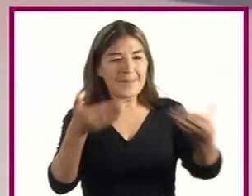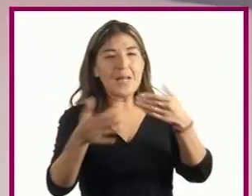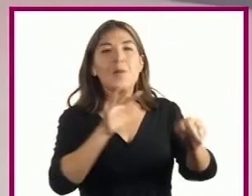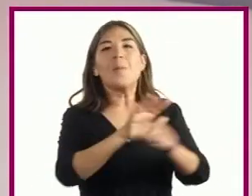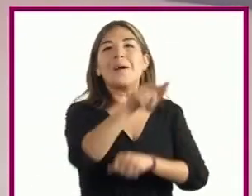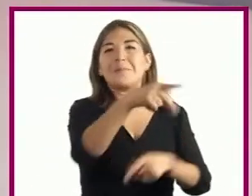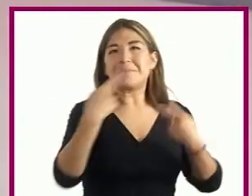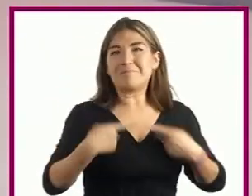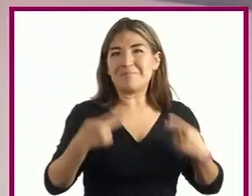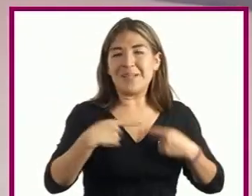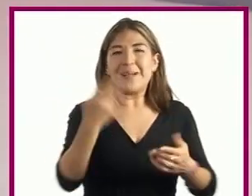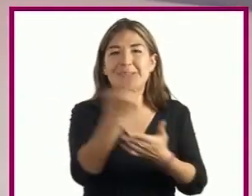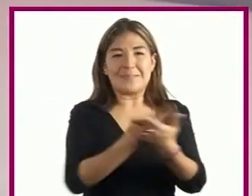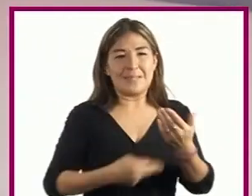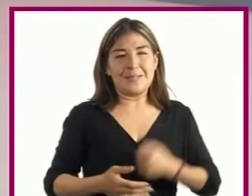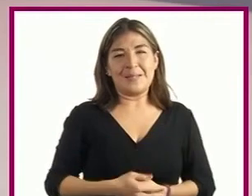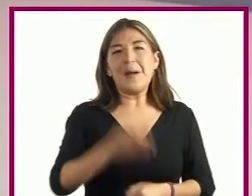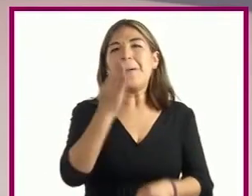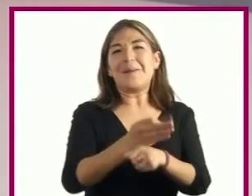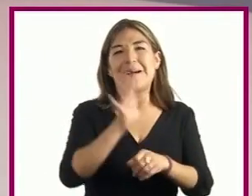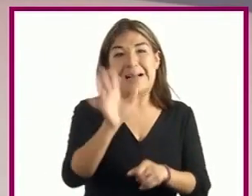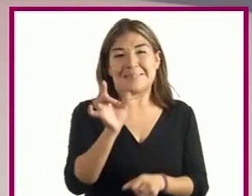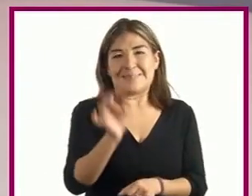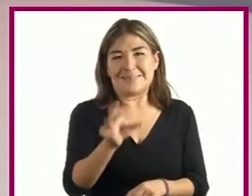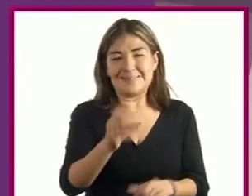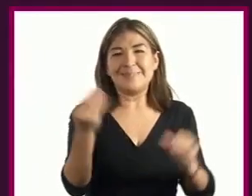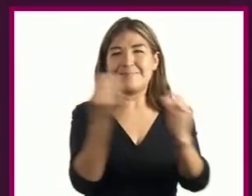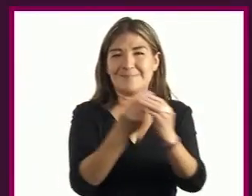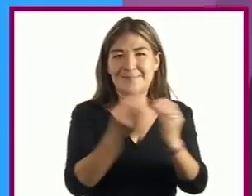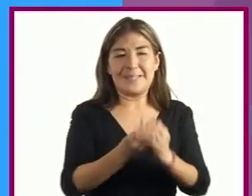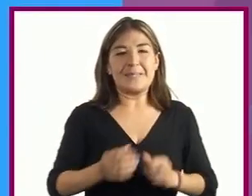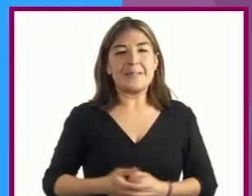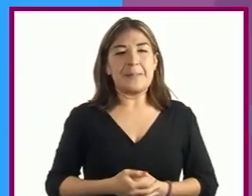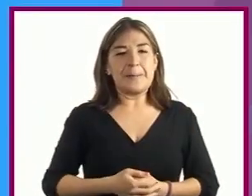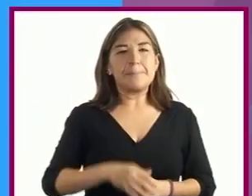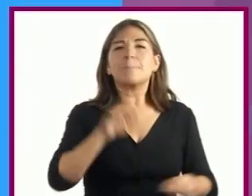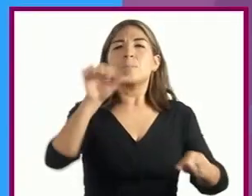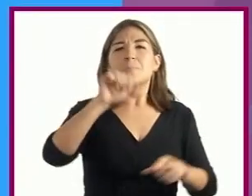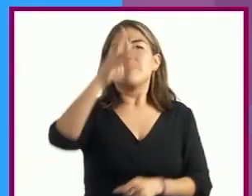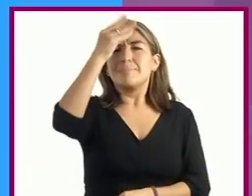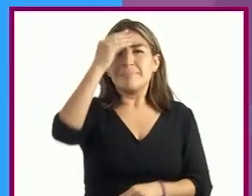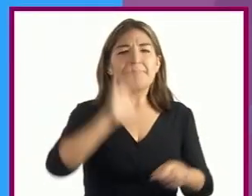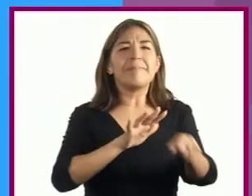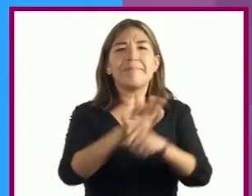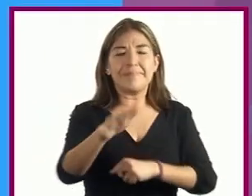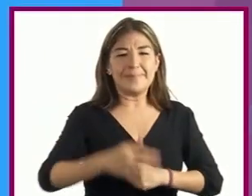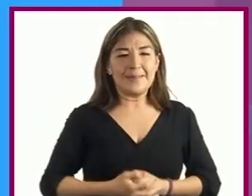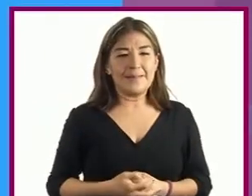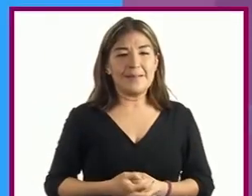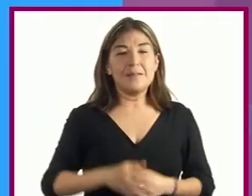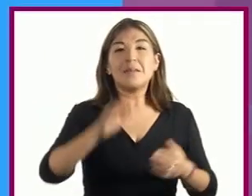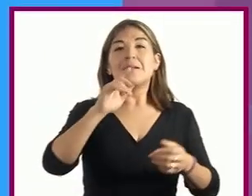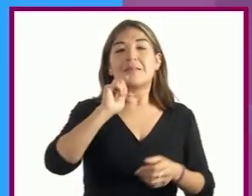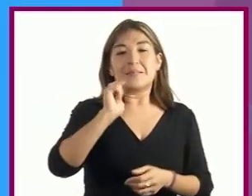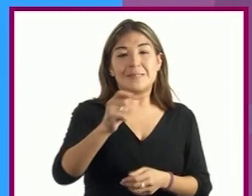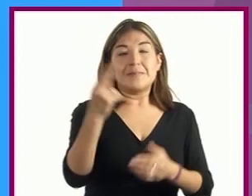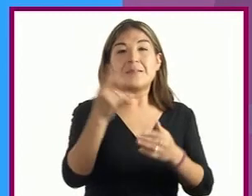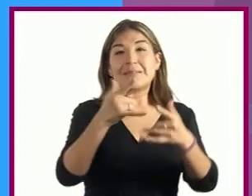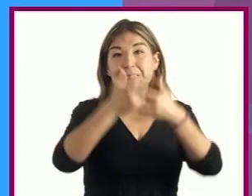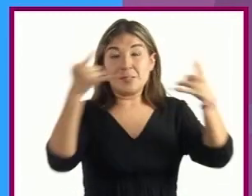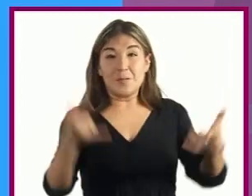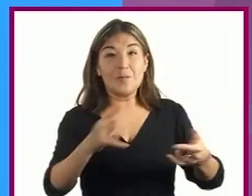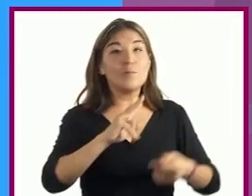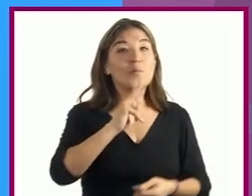personaje. Estamos llegando al final de esta sesión. Nuestro aprendizaje esperado fue: transforma narraciones